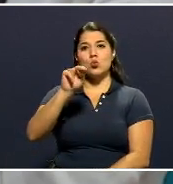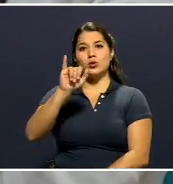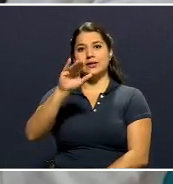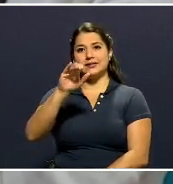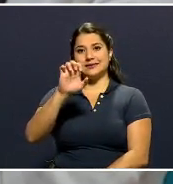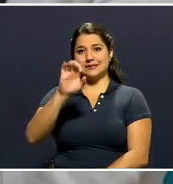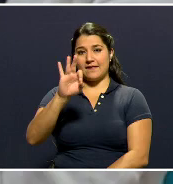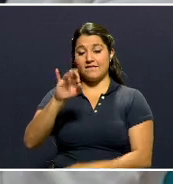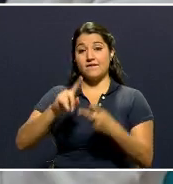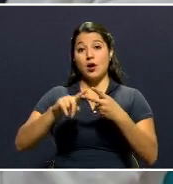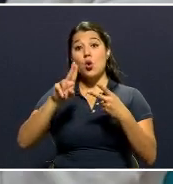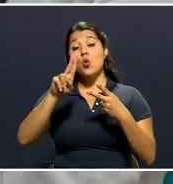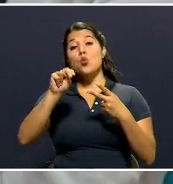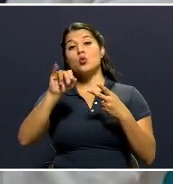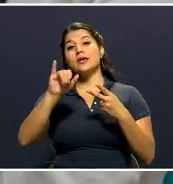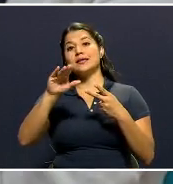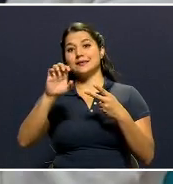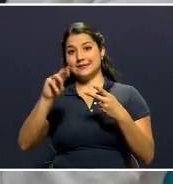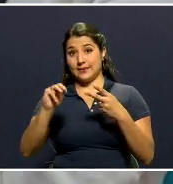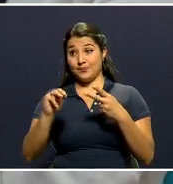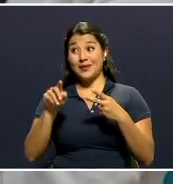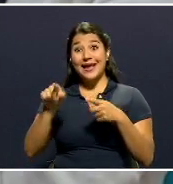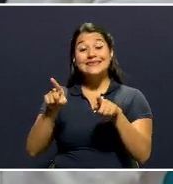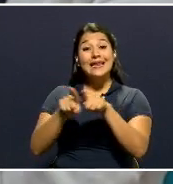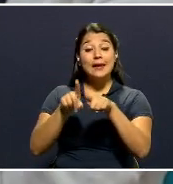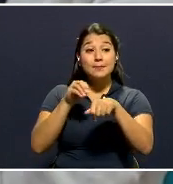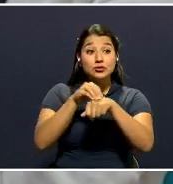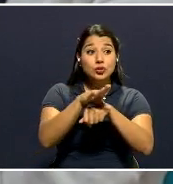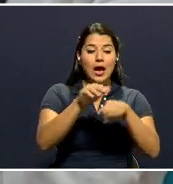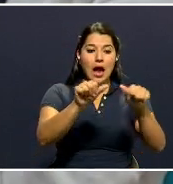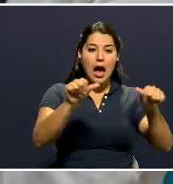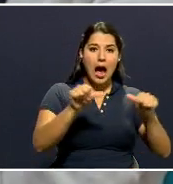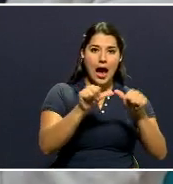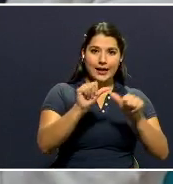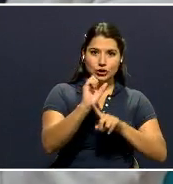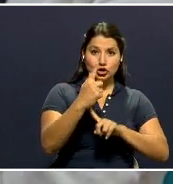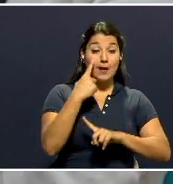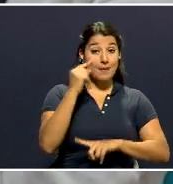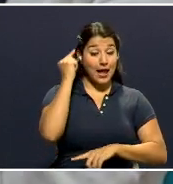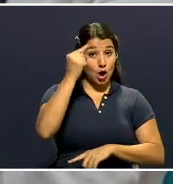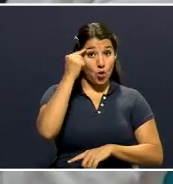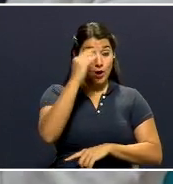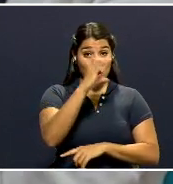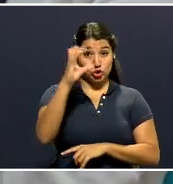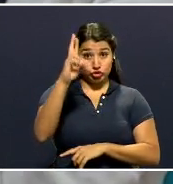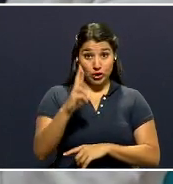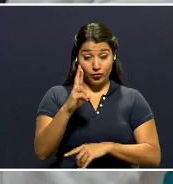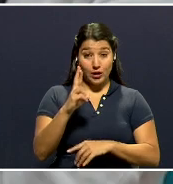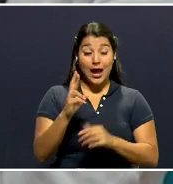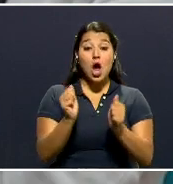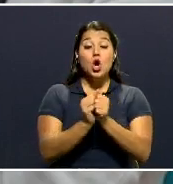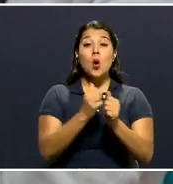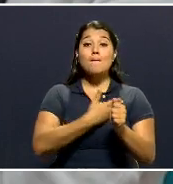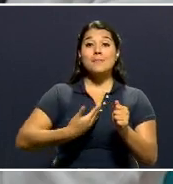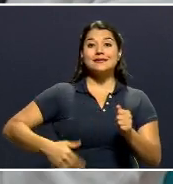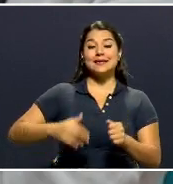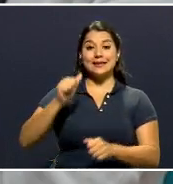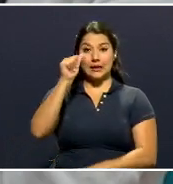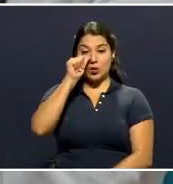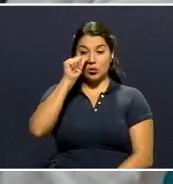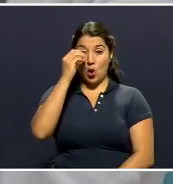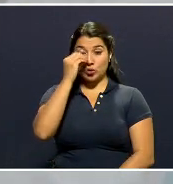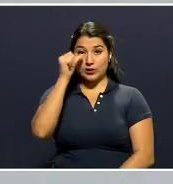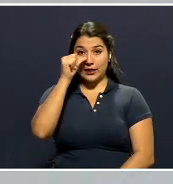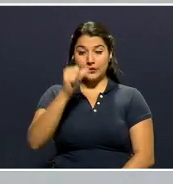UNIFEM. También se desempeñó como consultora del sector social para el gobierno de Costa Rica durante la administración de Arias